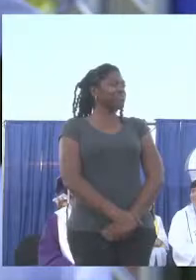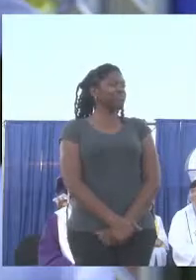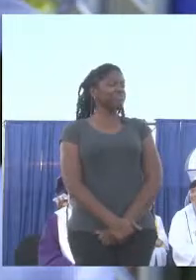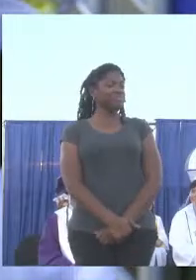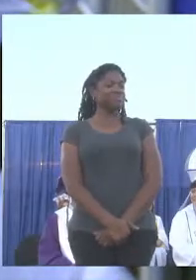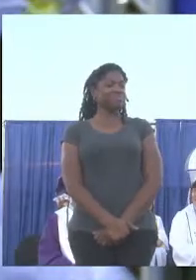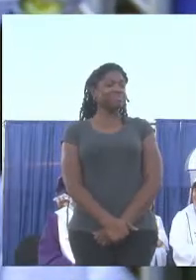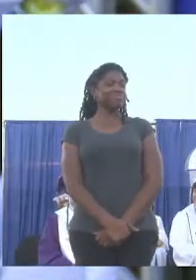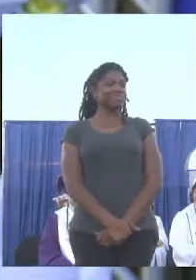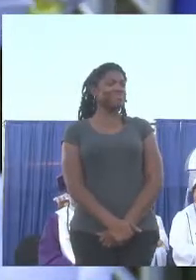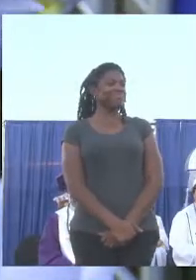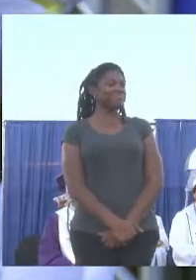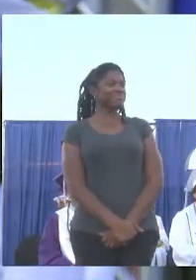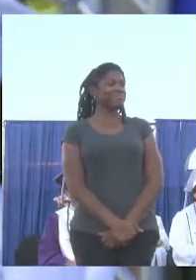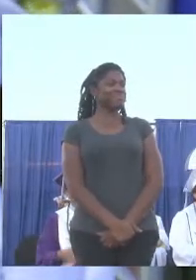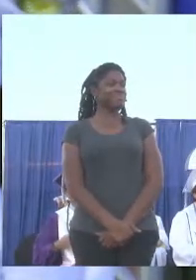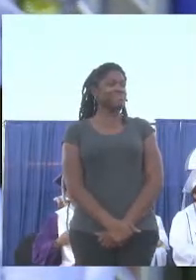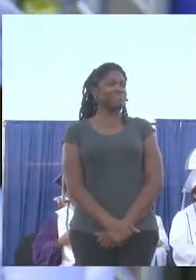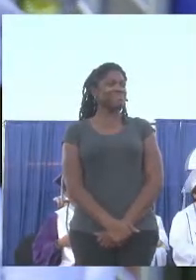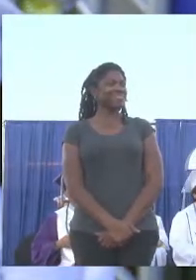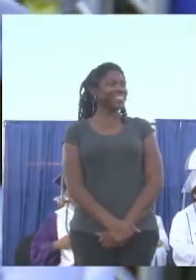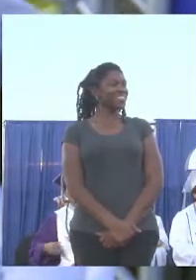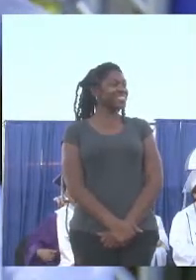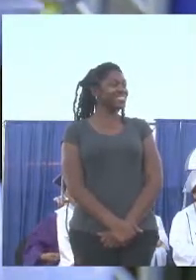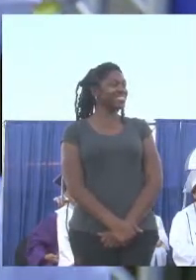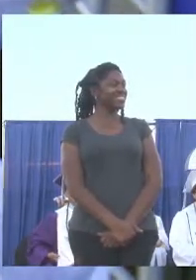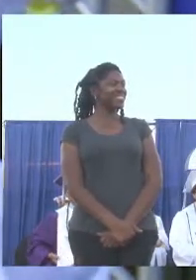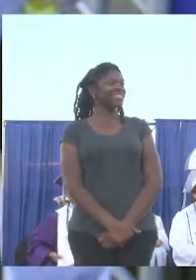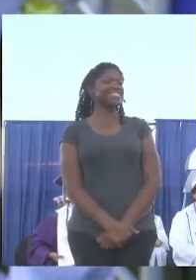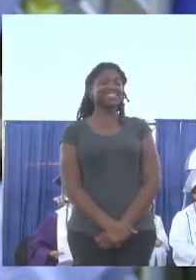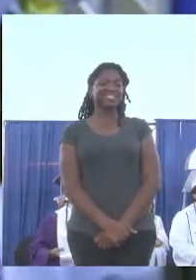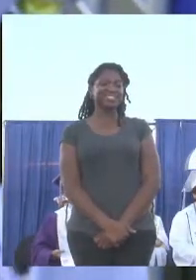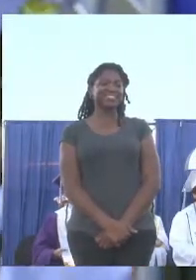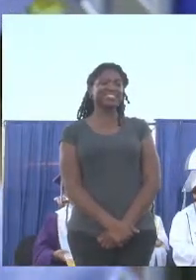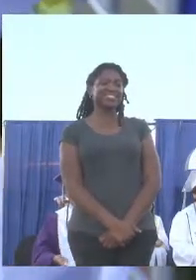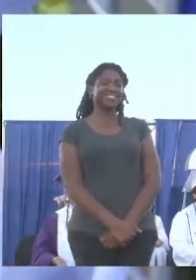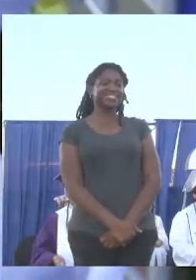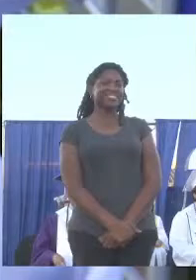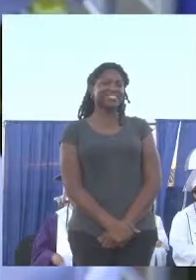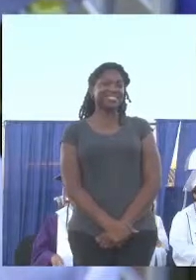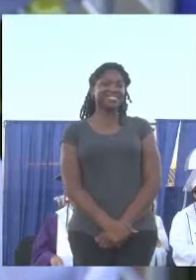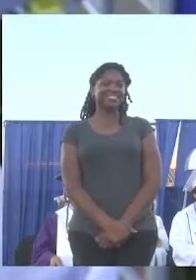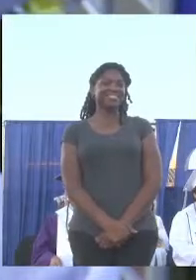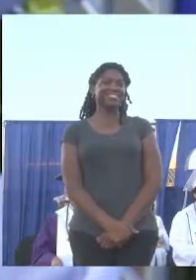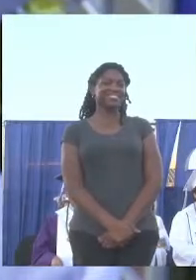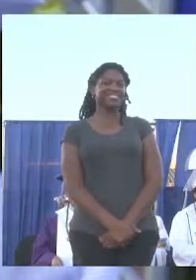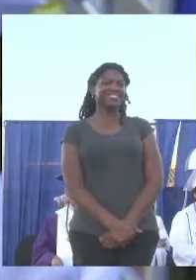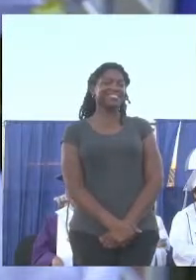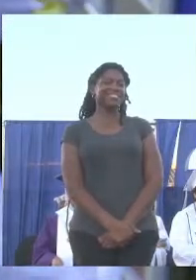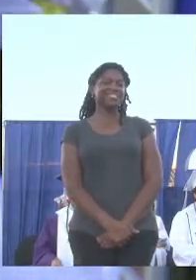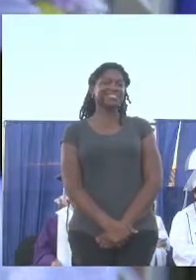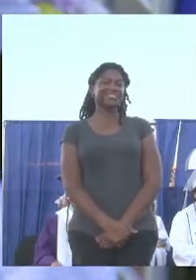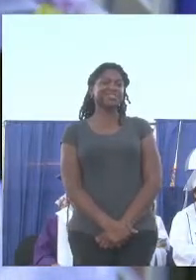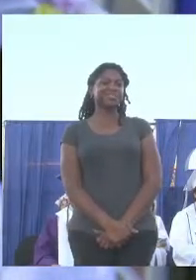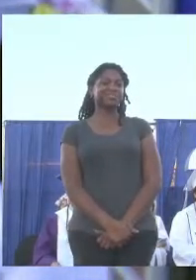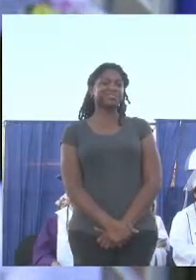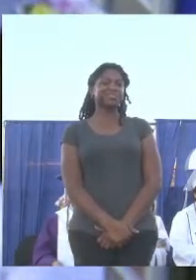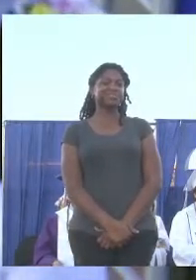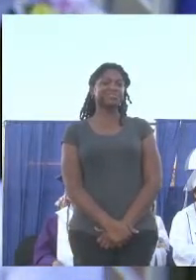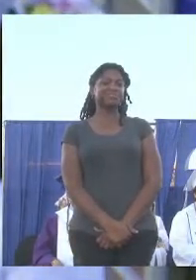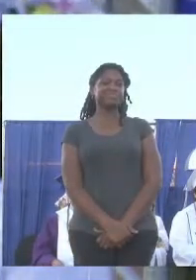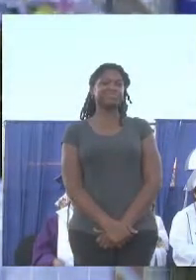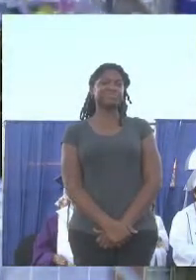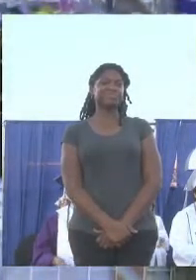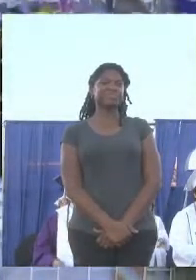graduación de la clase 2023 de Brackenridge High School. Esta noche nos reunimos para reconocer a 322 jóvenes que dentro de